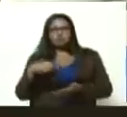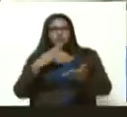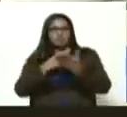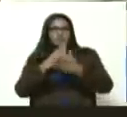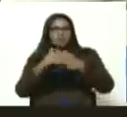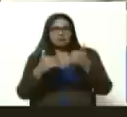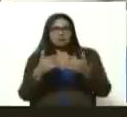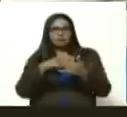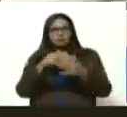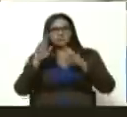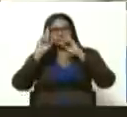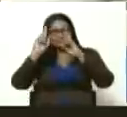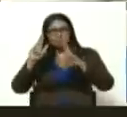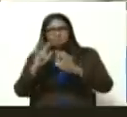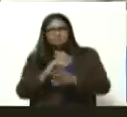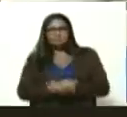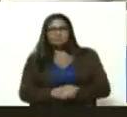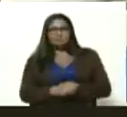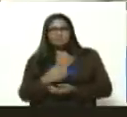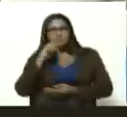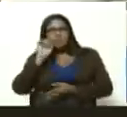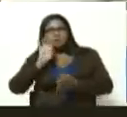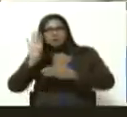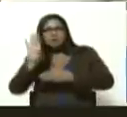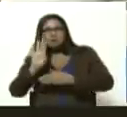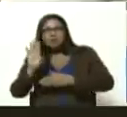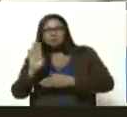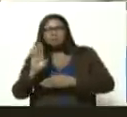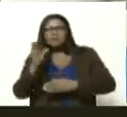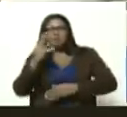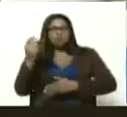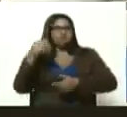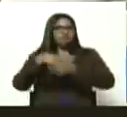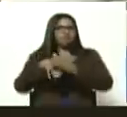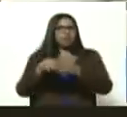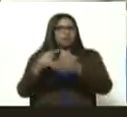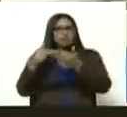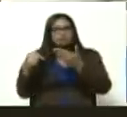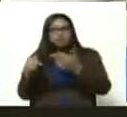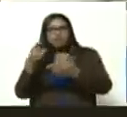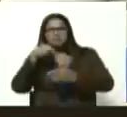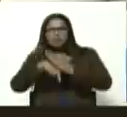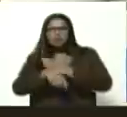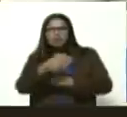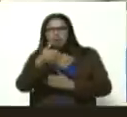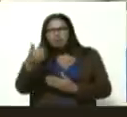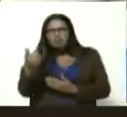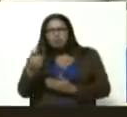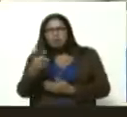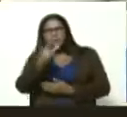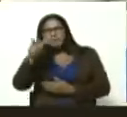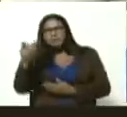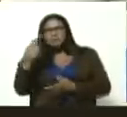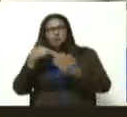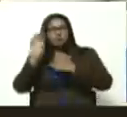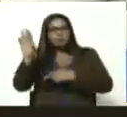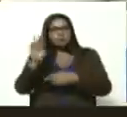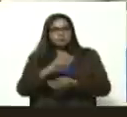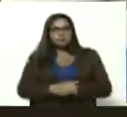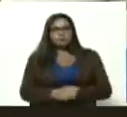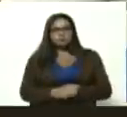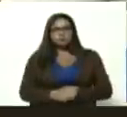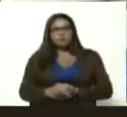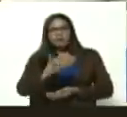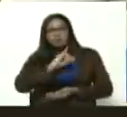sido respetuosos de la soberanía de la no injerencia en los asuntos internos de otros países en la